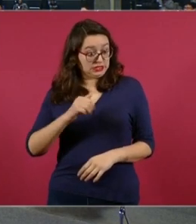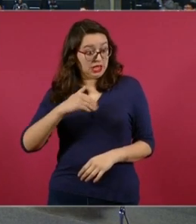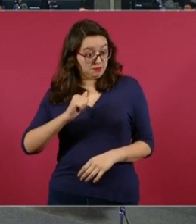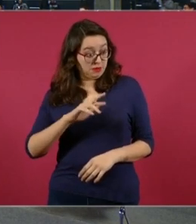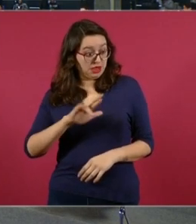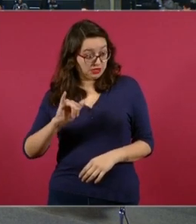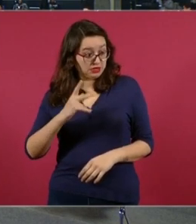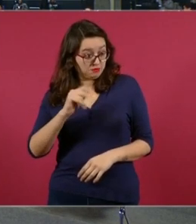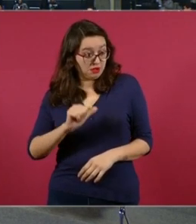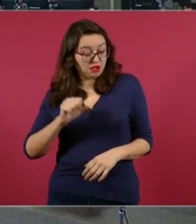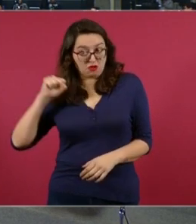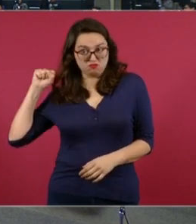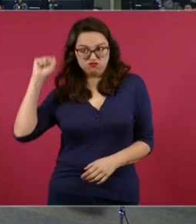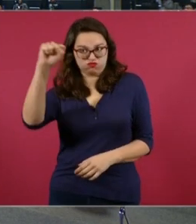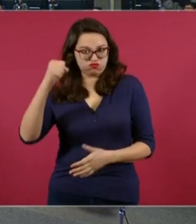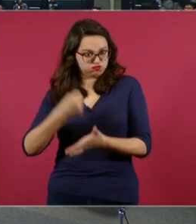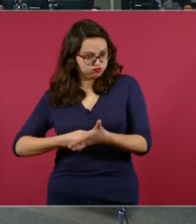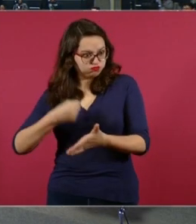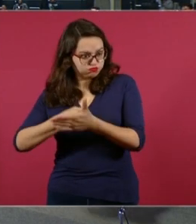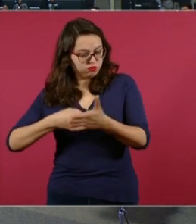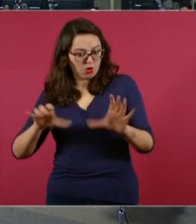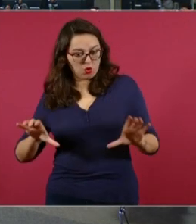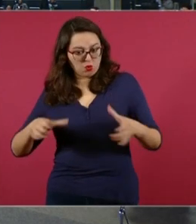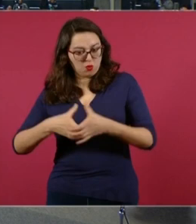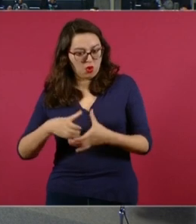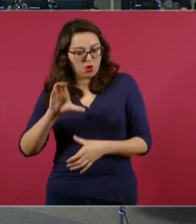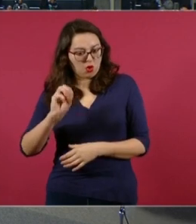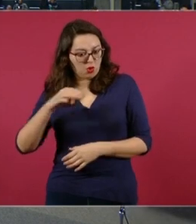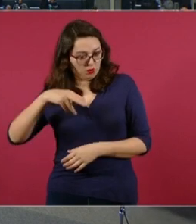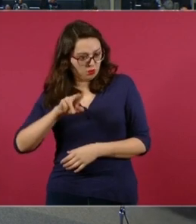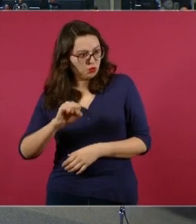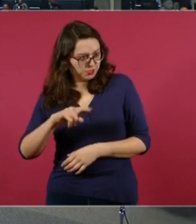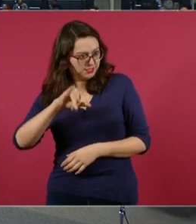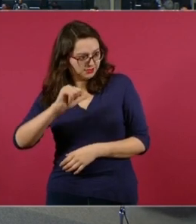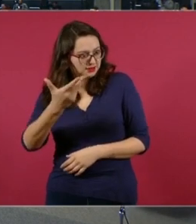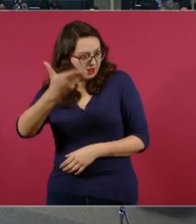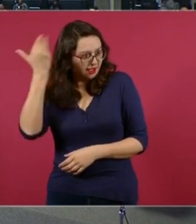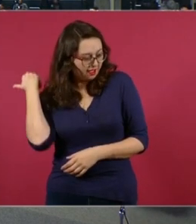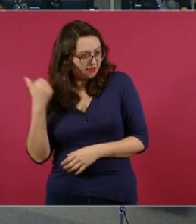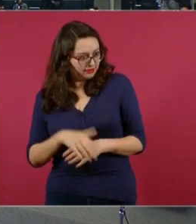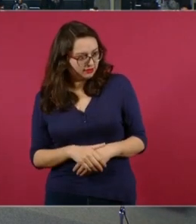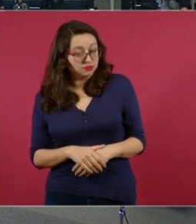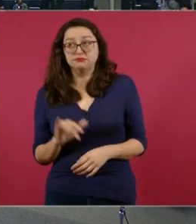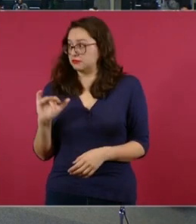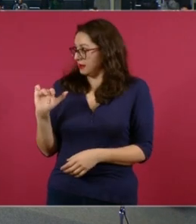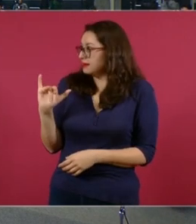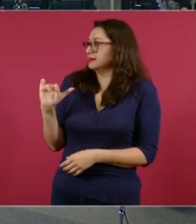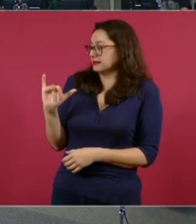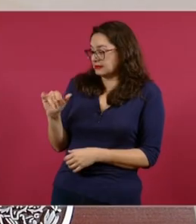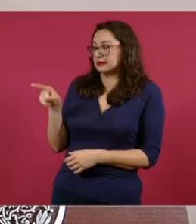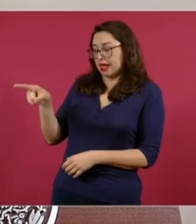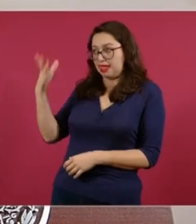Sí. Dirigente juvenil. Dirigente juvenil, pero